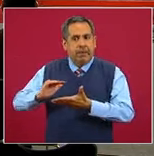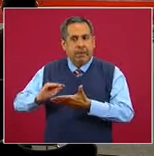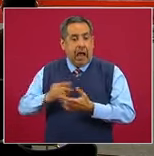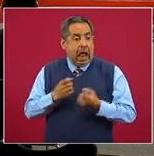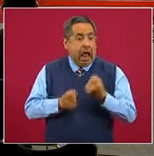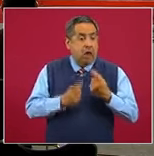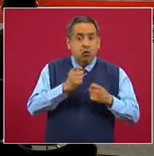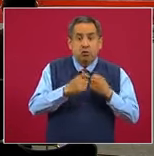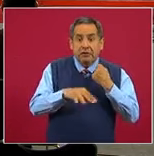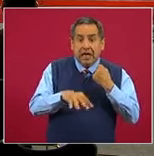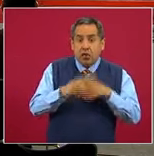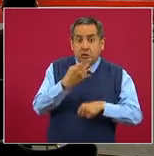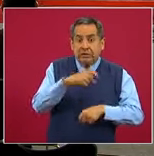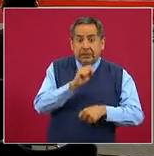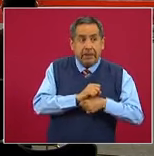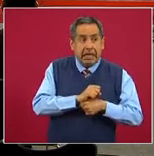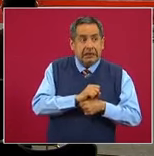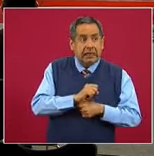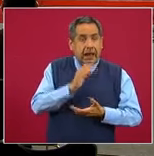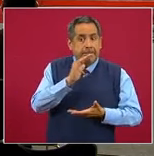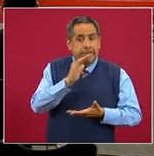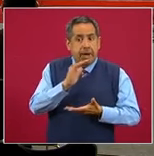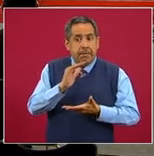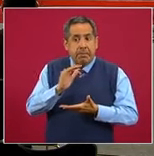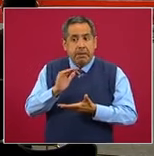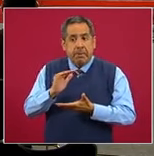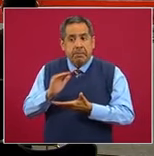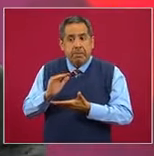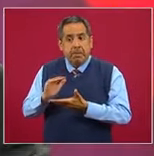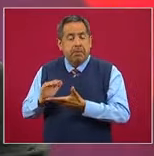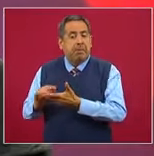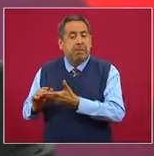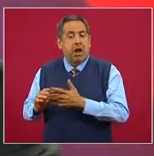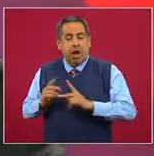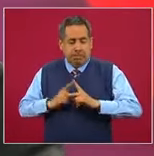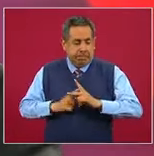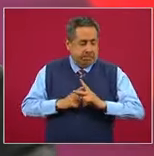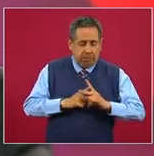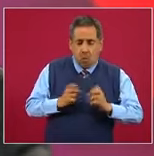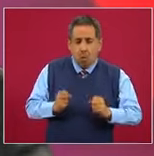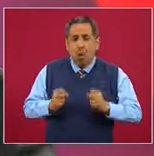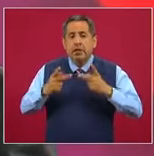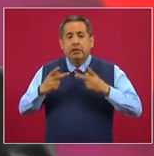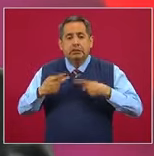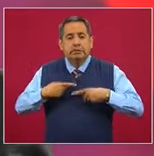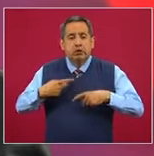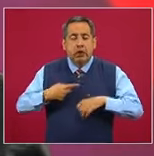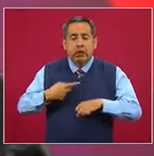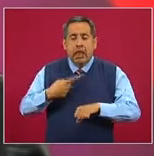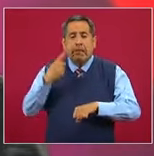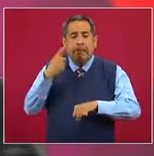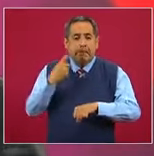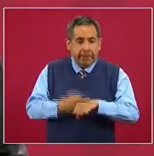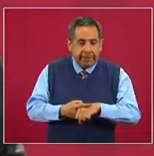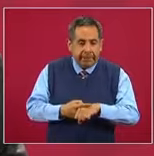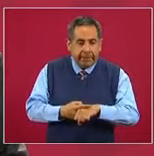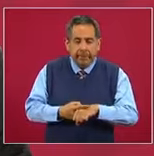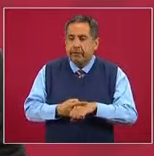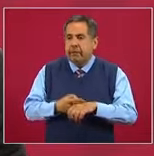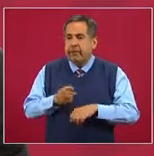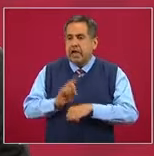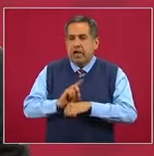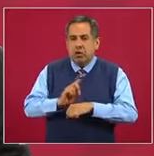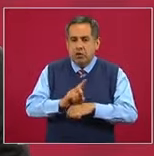semanas de reducción en la intensidad epidémica medida por el número de casos que se presentan diariamente.